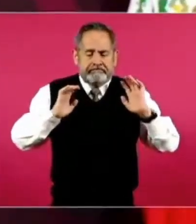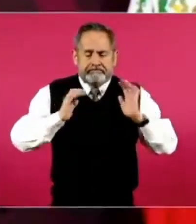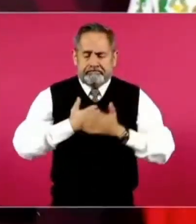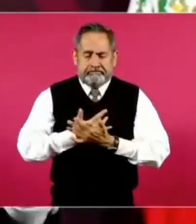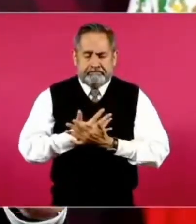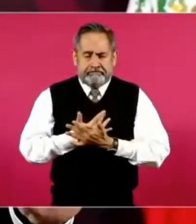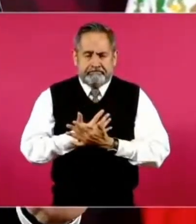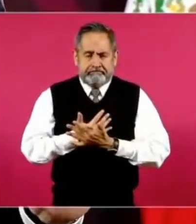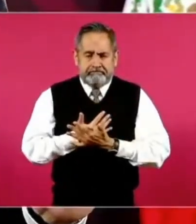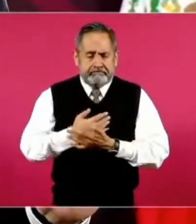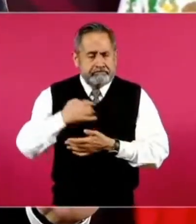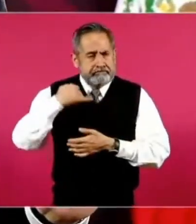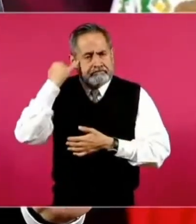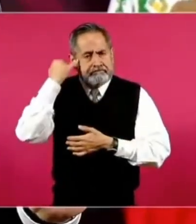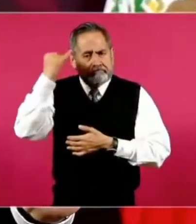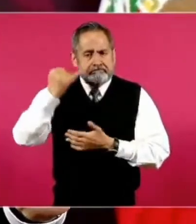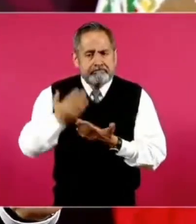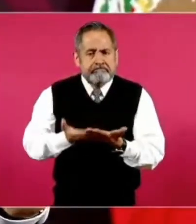¿Qué planteamos?